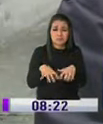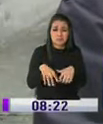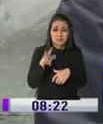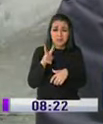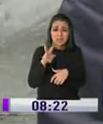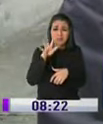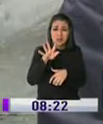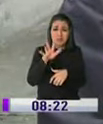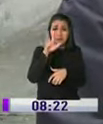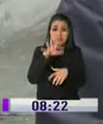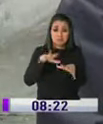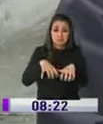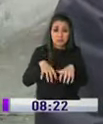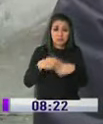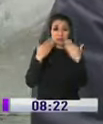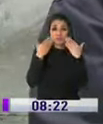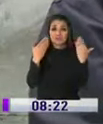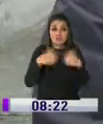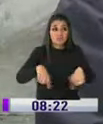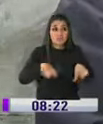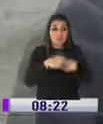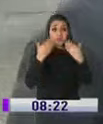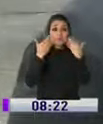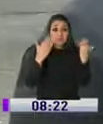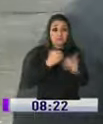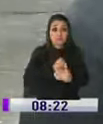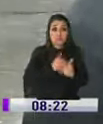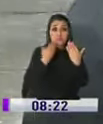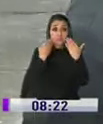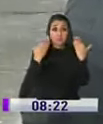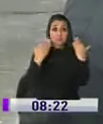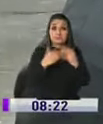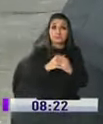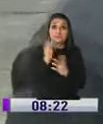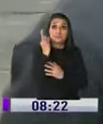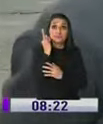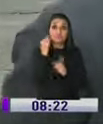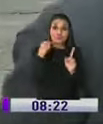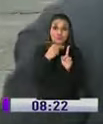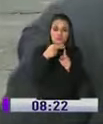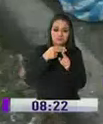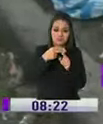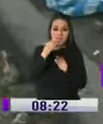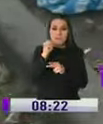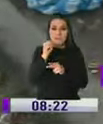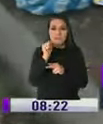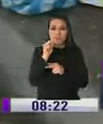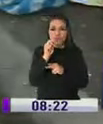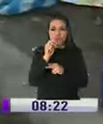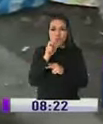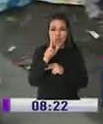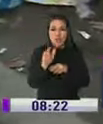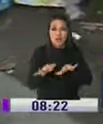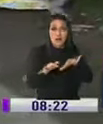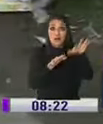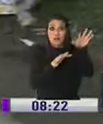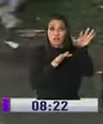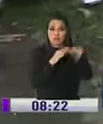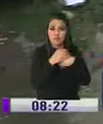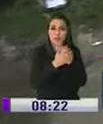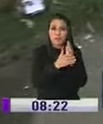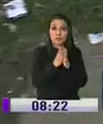de... Yo qué sé de quiénes salen. A decir de la señora Manuela Semanate, moradores de la parte alta aprovechan la